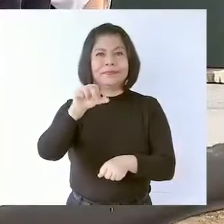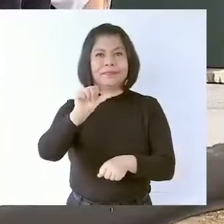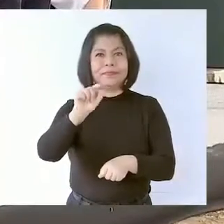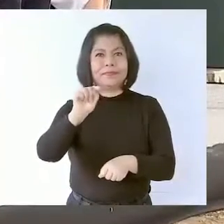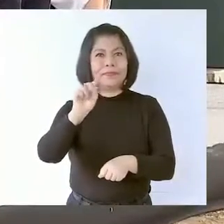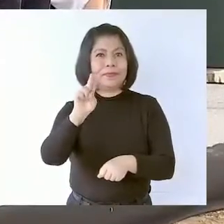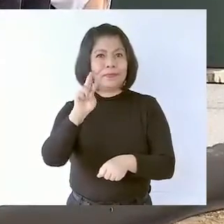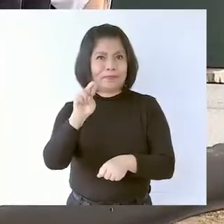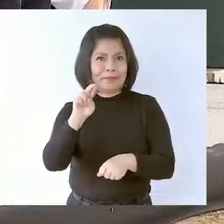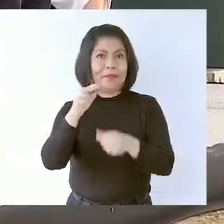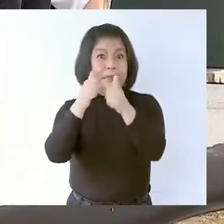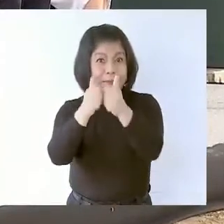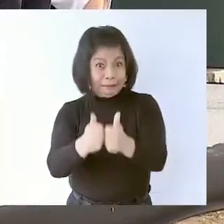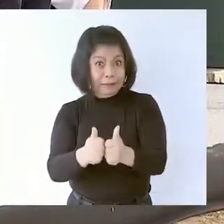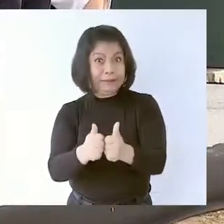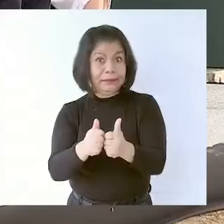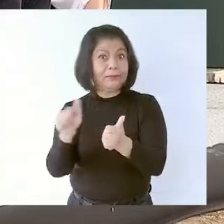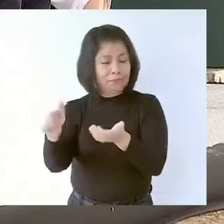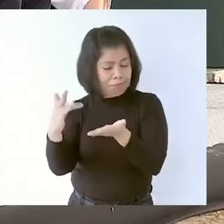esta obra.